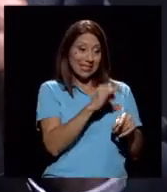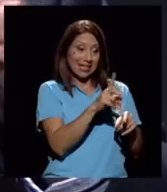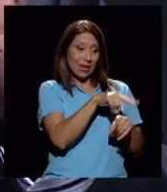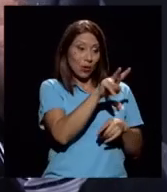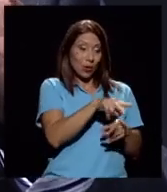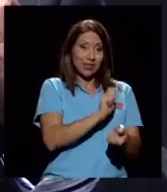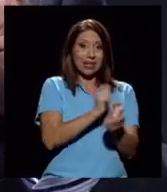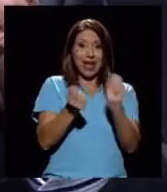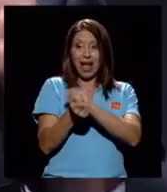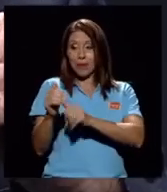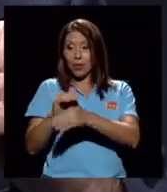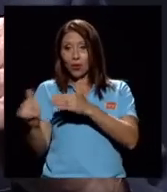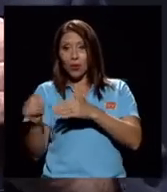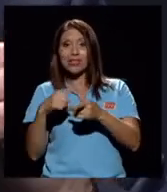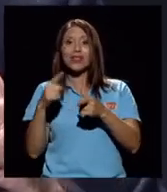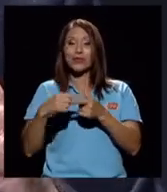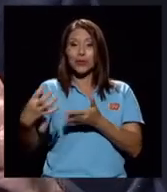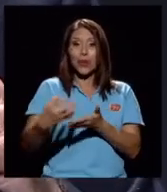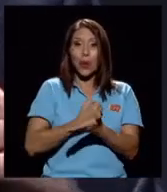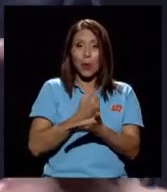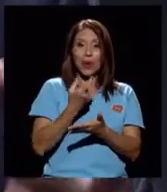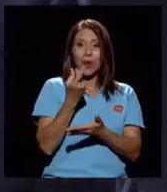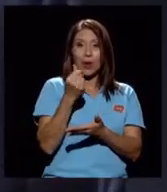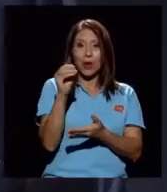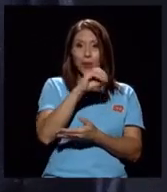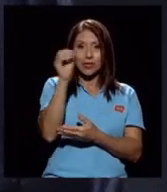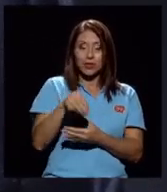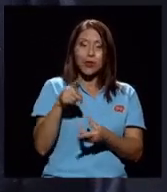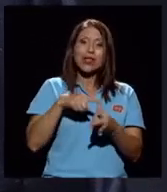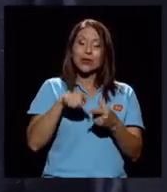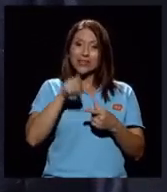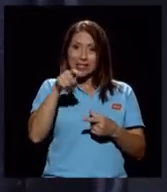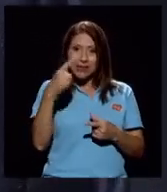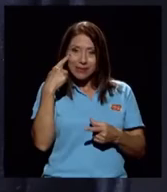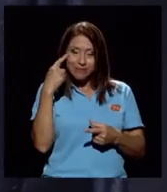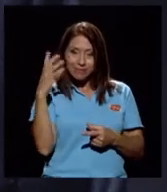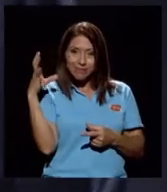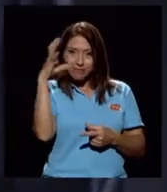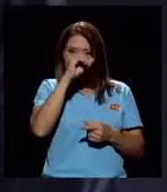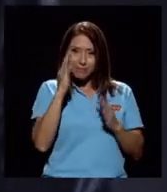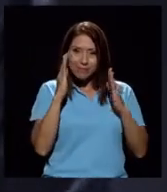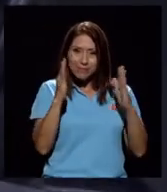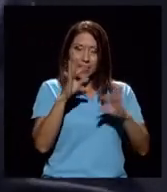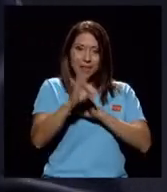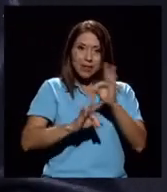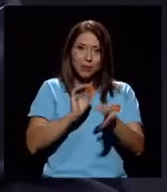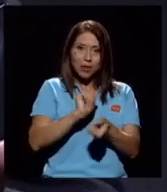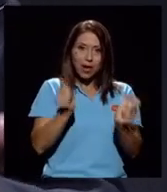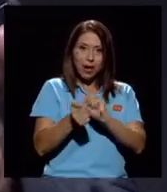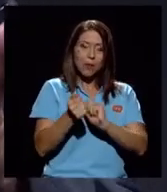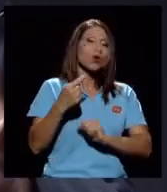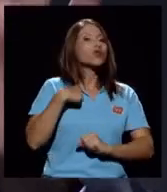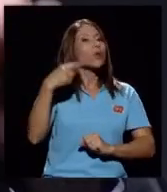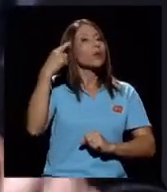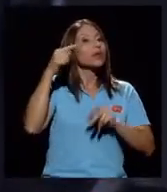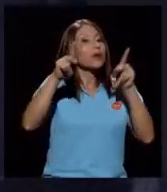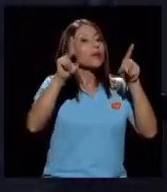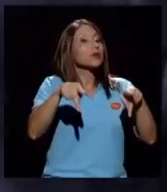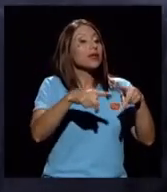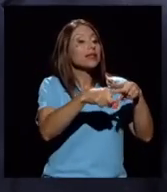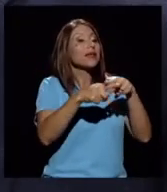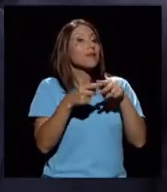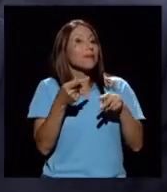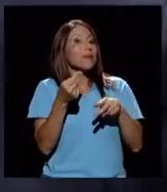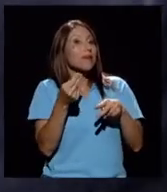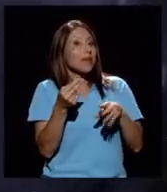entre el tipo de cambio de compra y de venta entonces yo pienso que los deudores costarricenses que también son listos les hemos echado